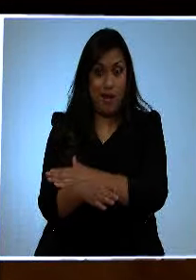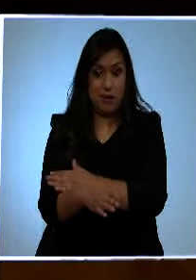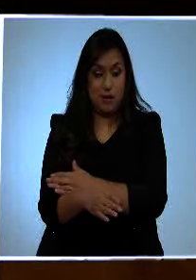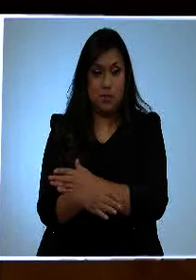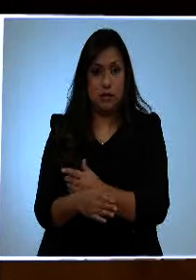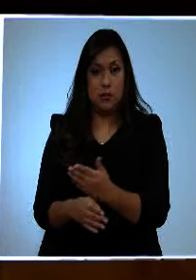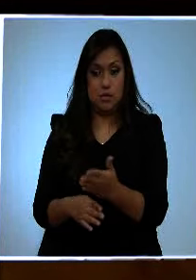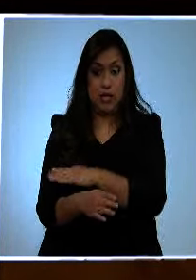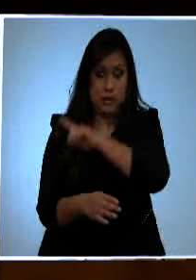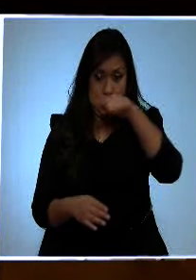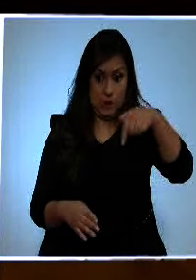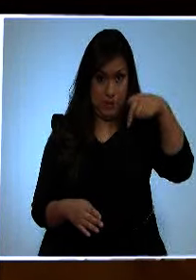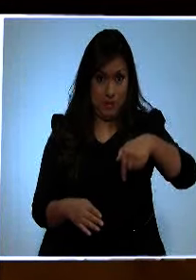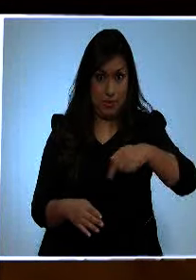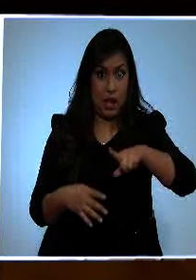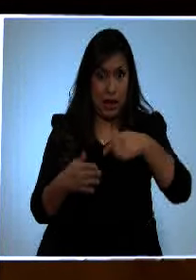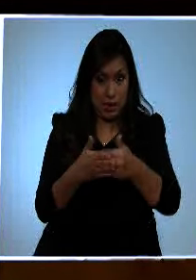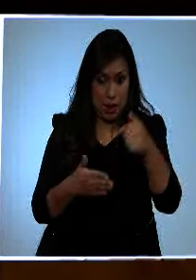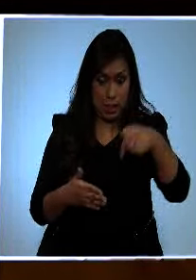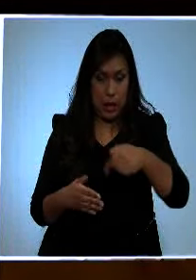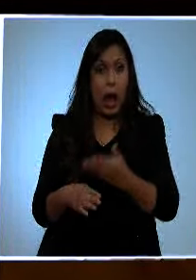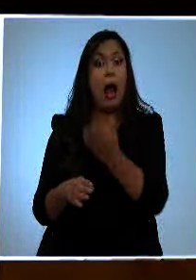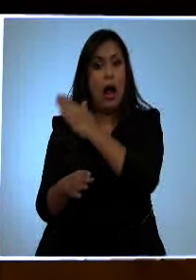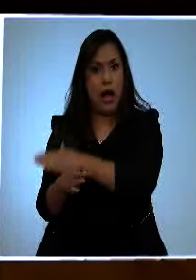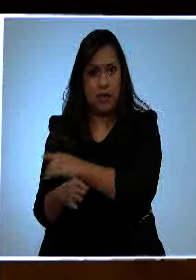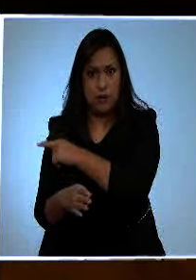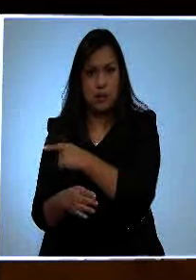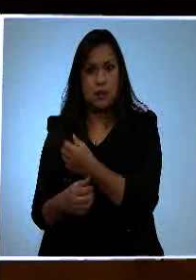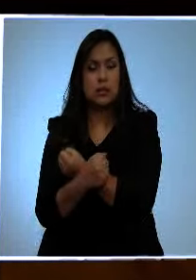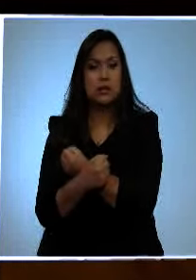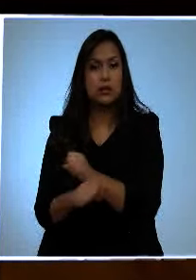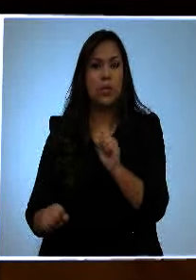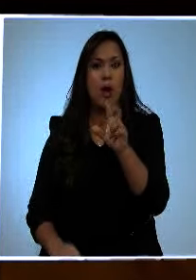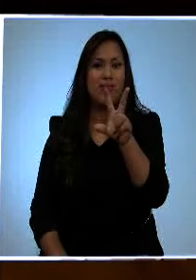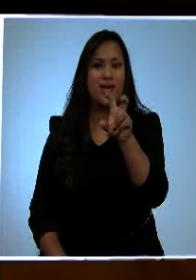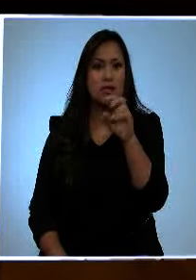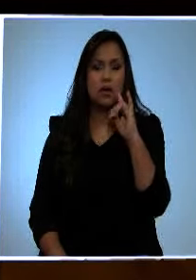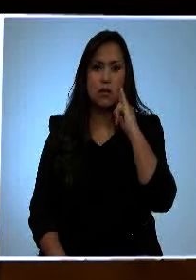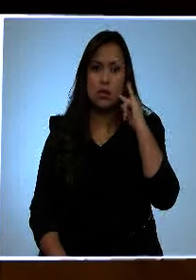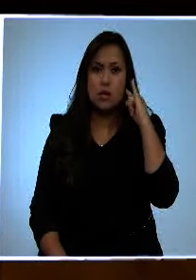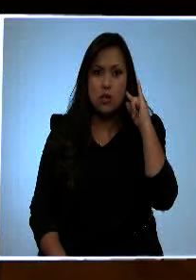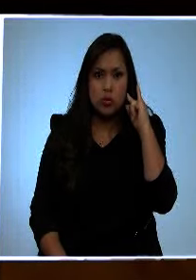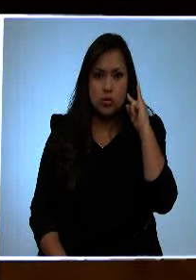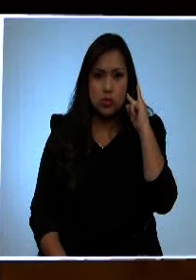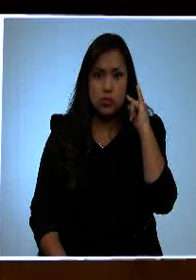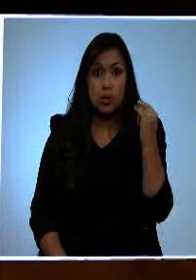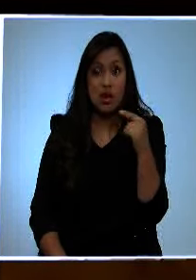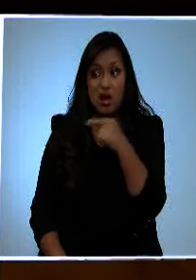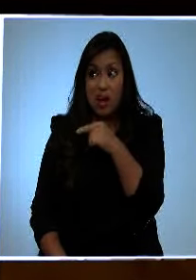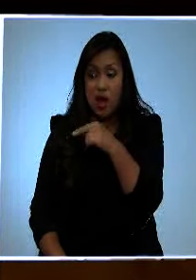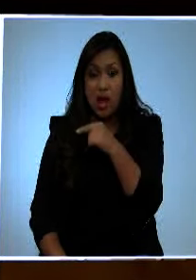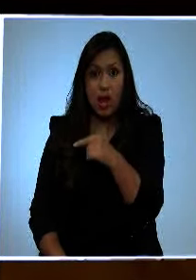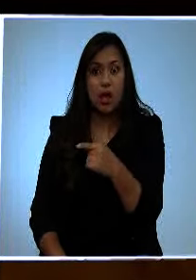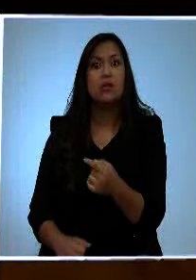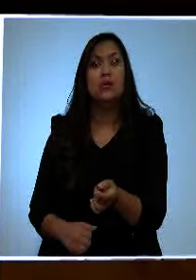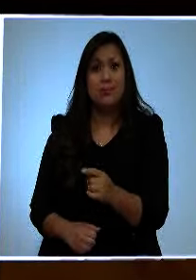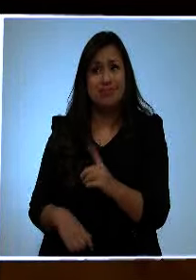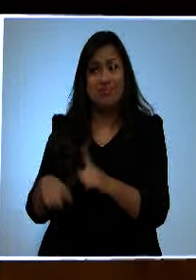Ecuador en un operativo especial salvó a 13 niños de que se les llevaran en una red de trata de